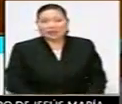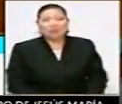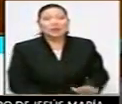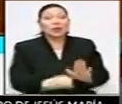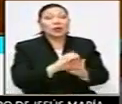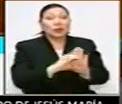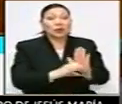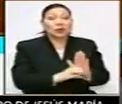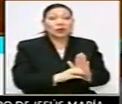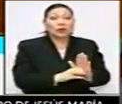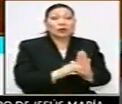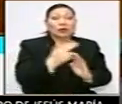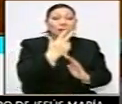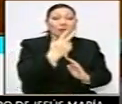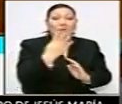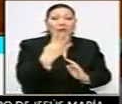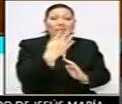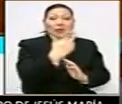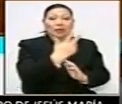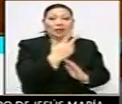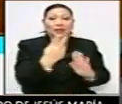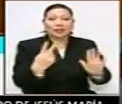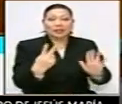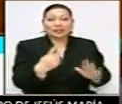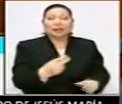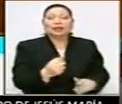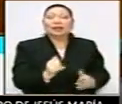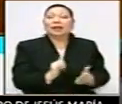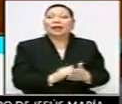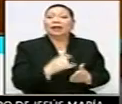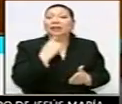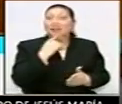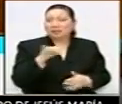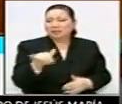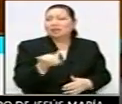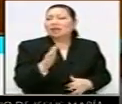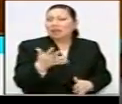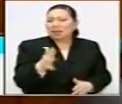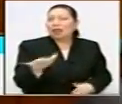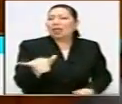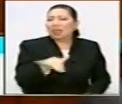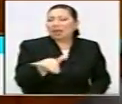Constitución es del 84, del 34, del 37, refiere similares